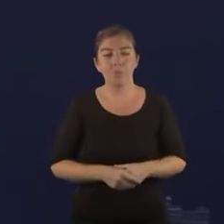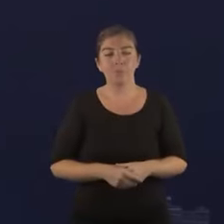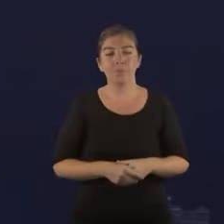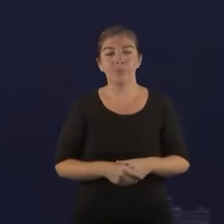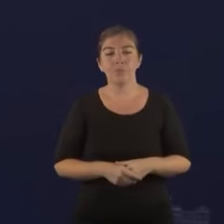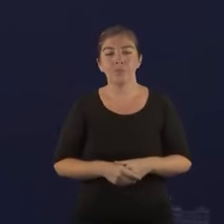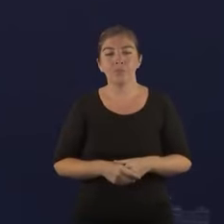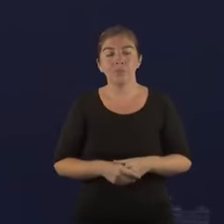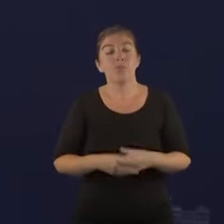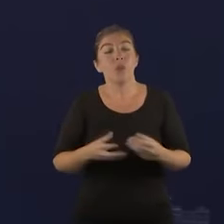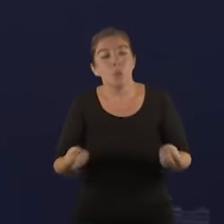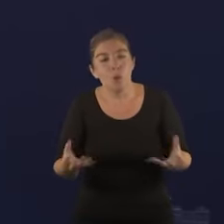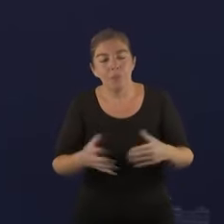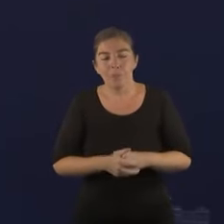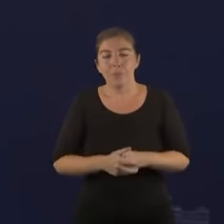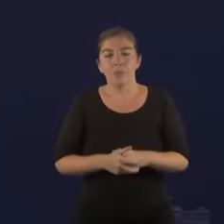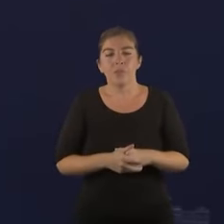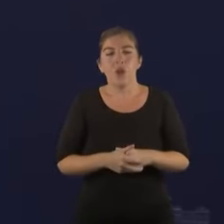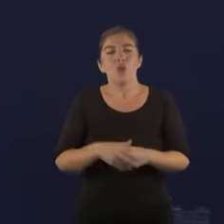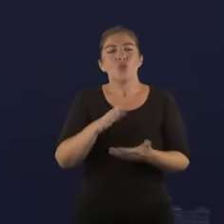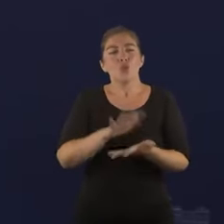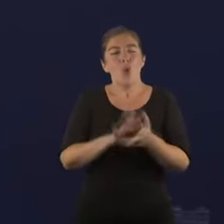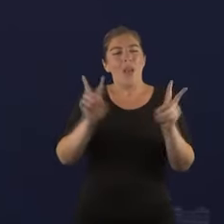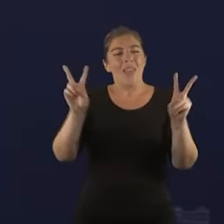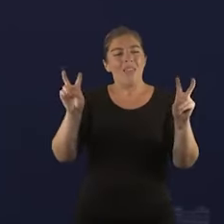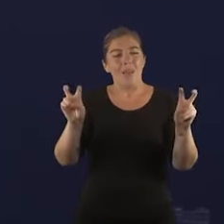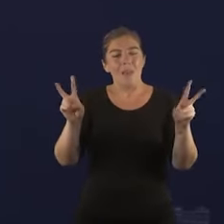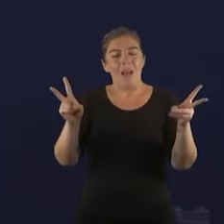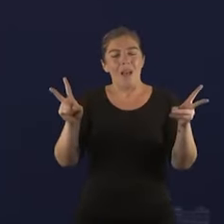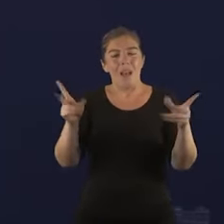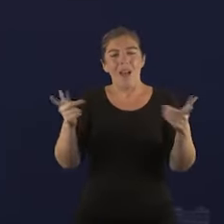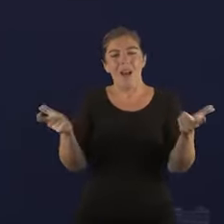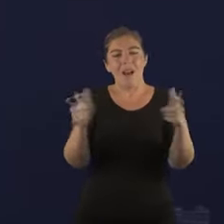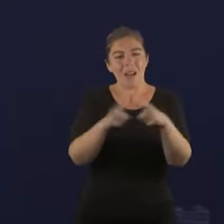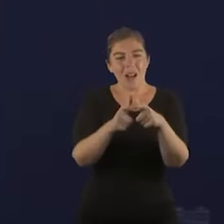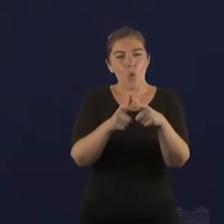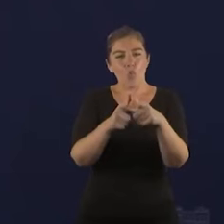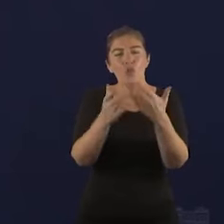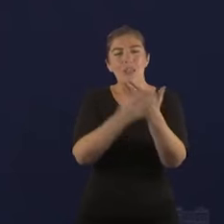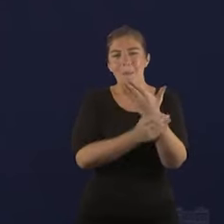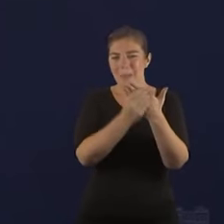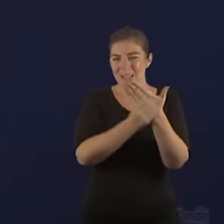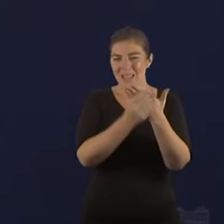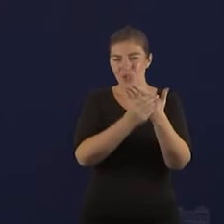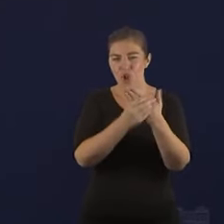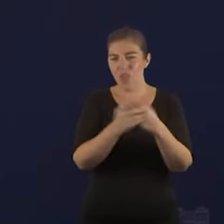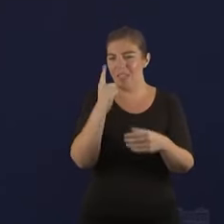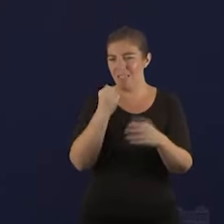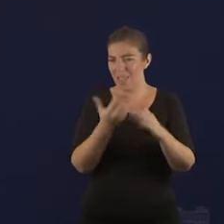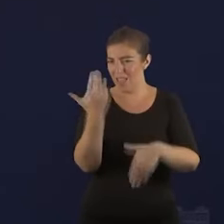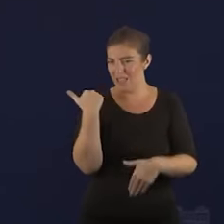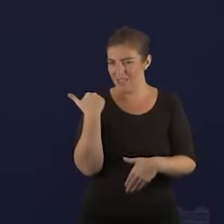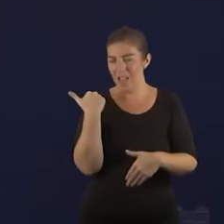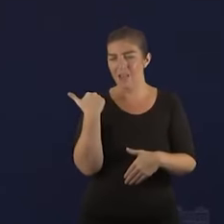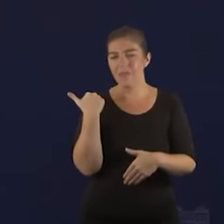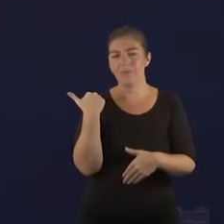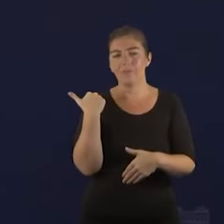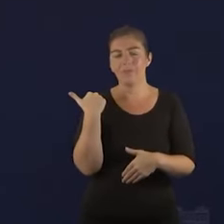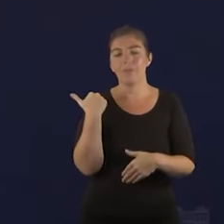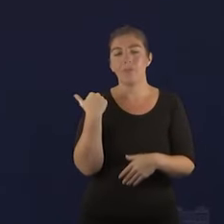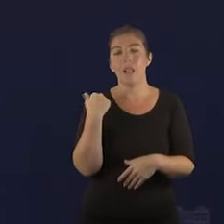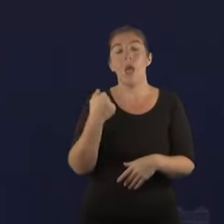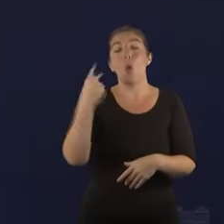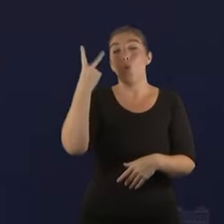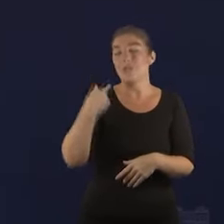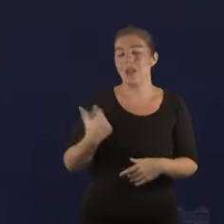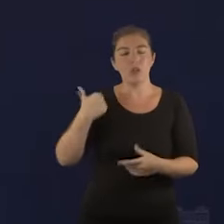Bueno lo puntualmente con respecto a la reunión de gabinete del día de ayer que la la doctora villarruel no